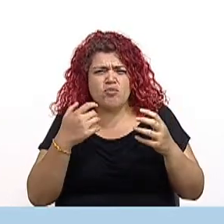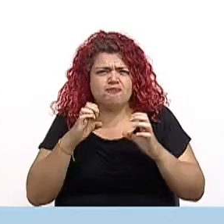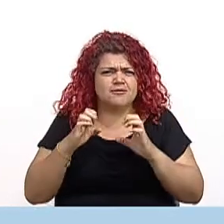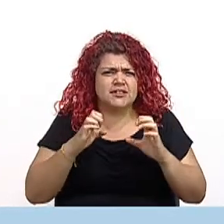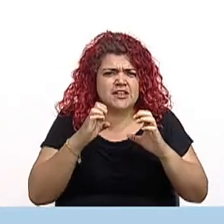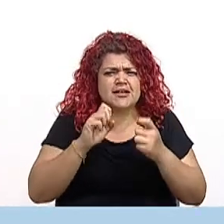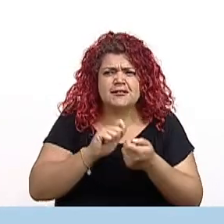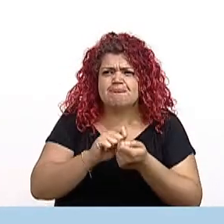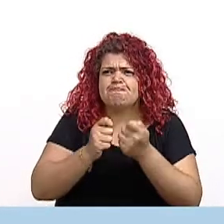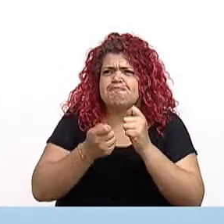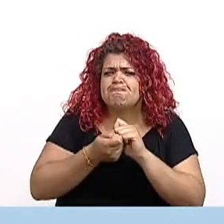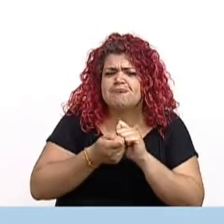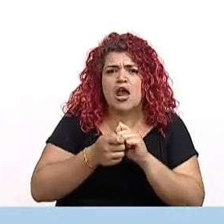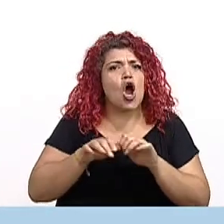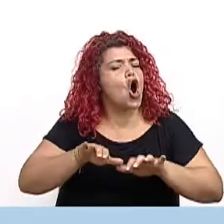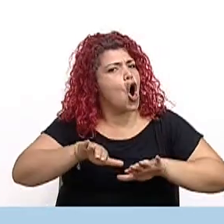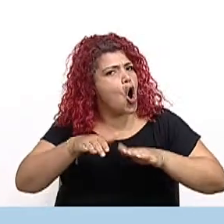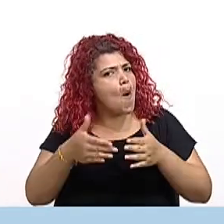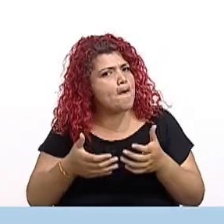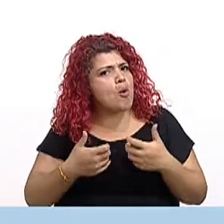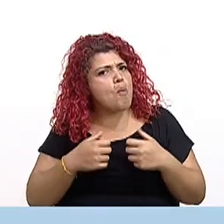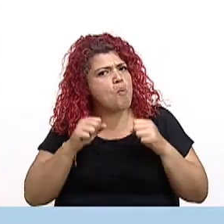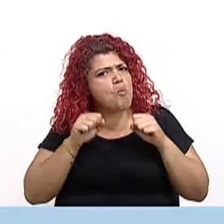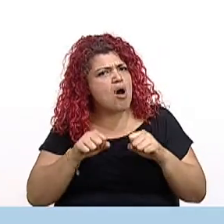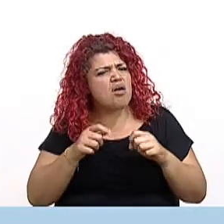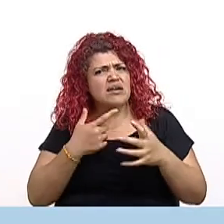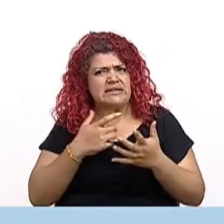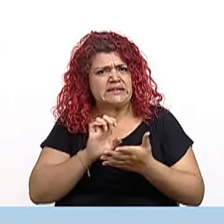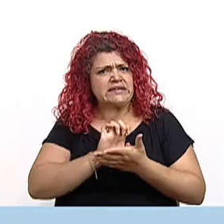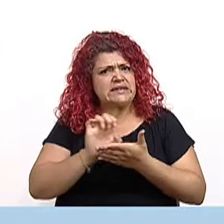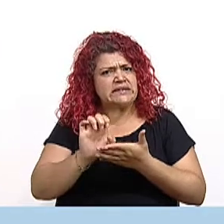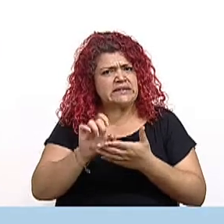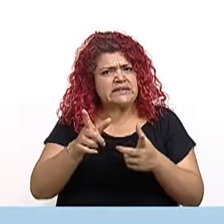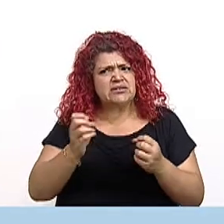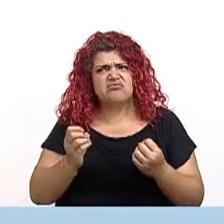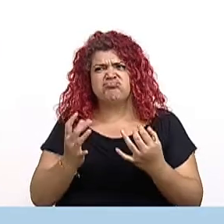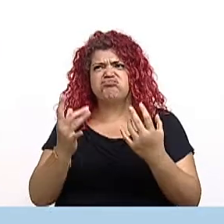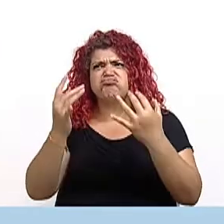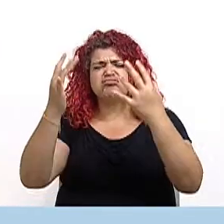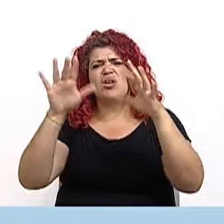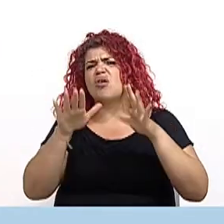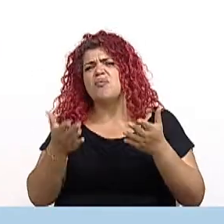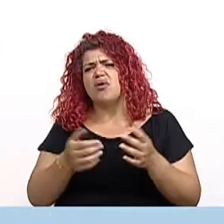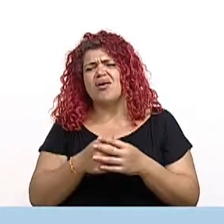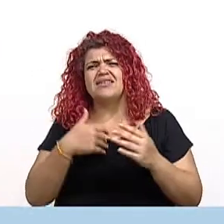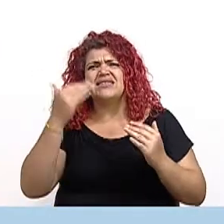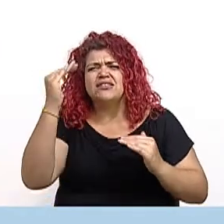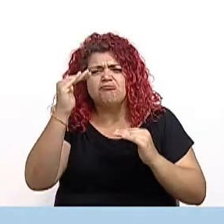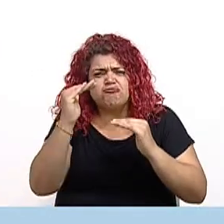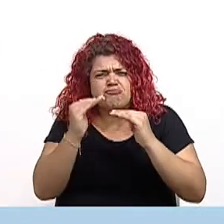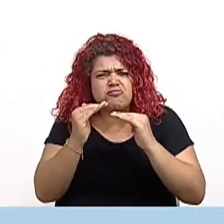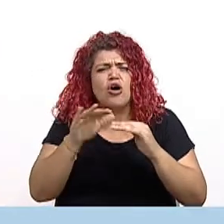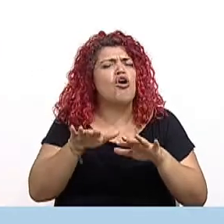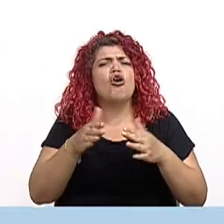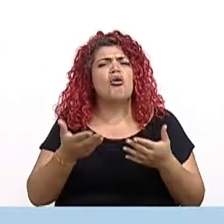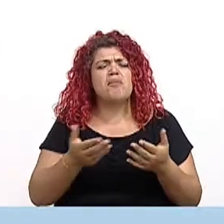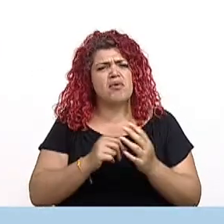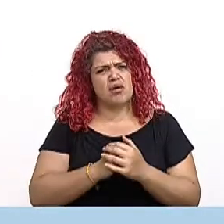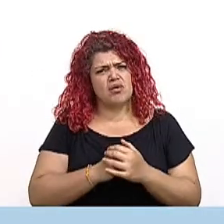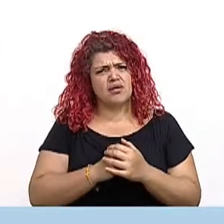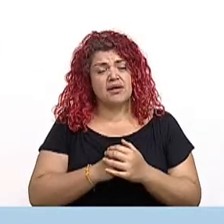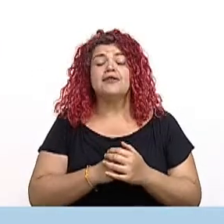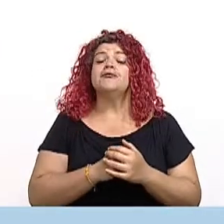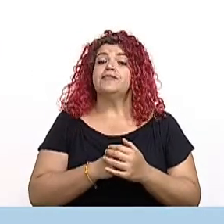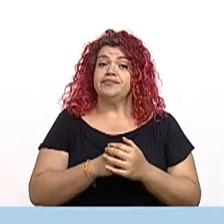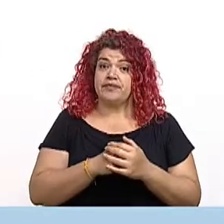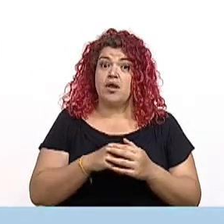estrategias. Pero ¿cómo podemos emitir menos gases de efecto invernadero? ¿Cómo podemos reducir la tendencia al daño? Y es que